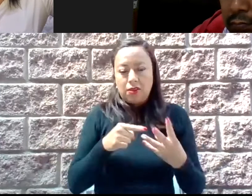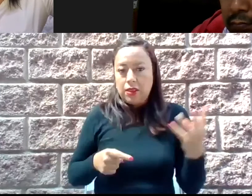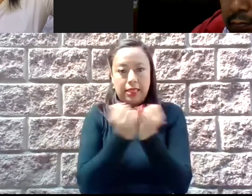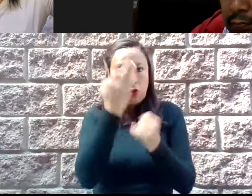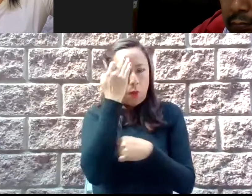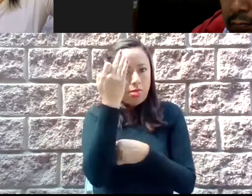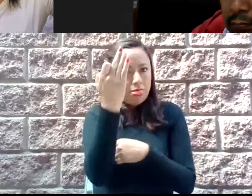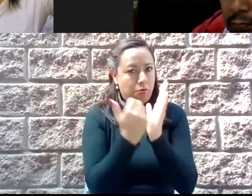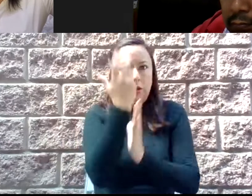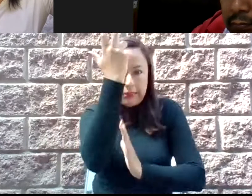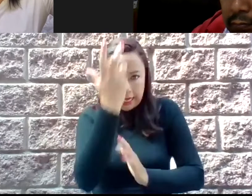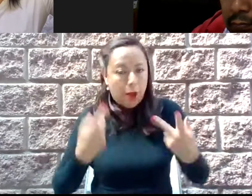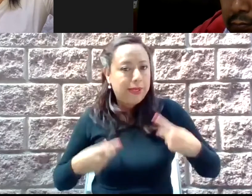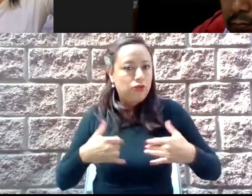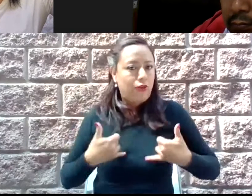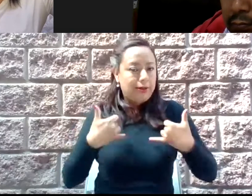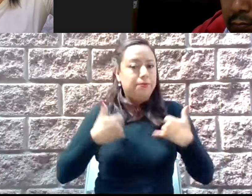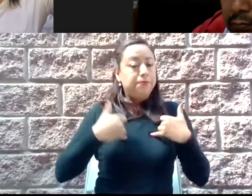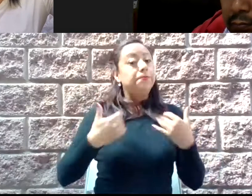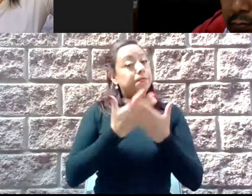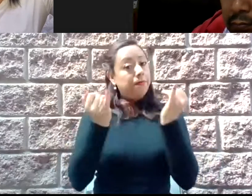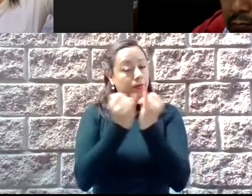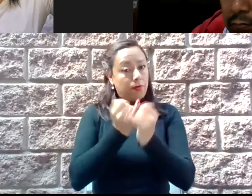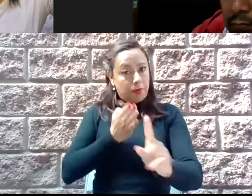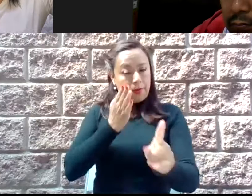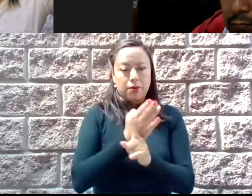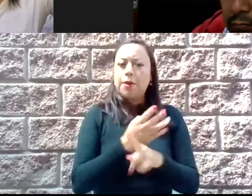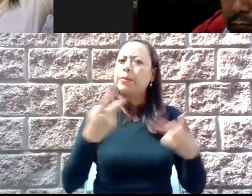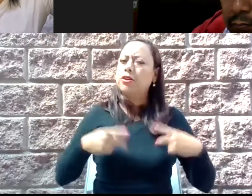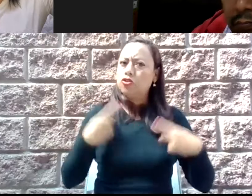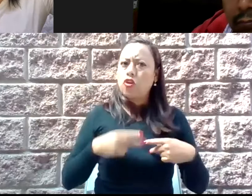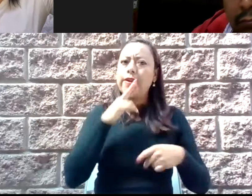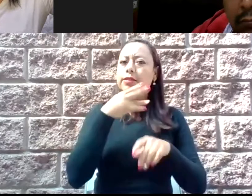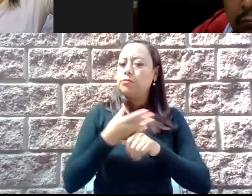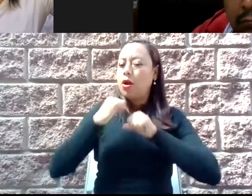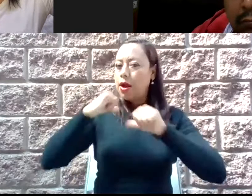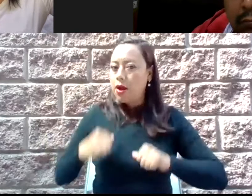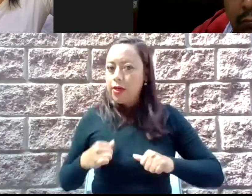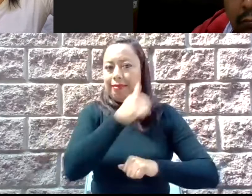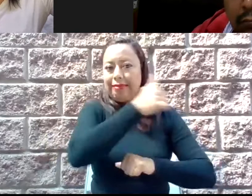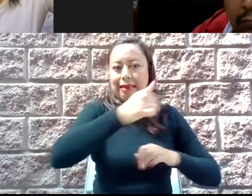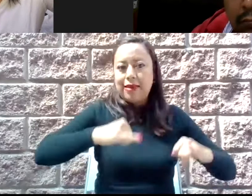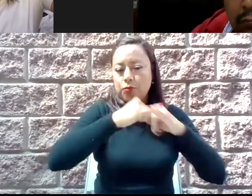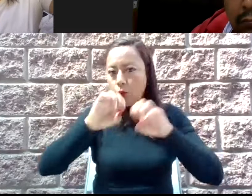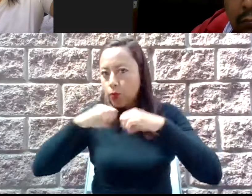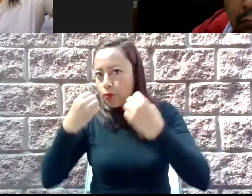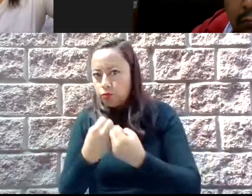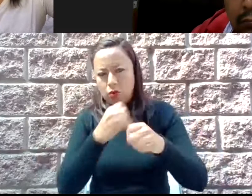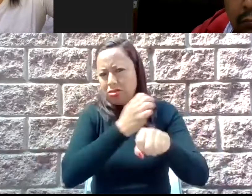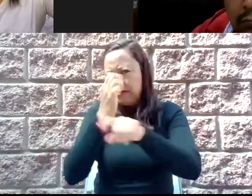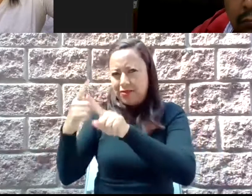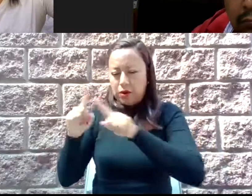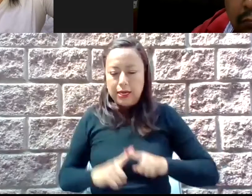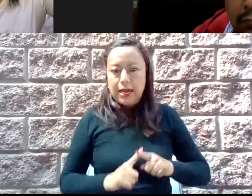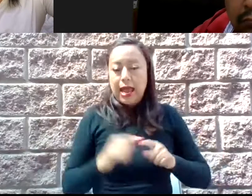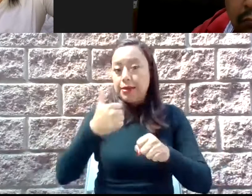jóvenes. Además, se busca que los titulares de cada dependencia, órgano y entidades que integran a la administración pública de